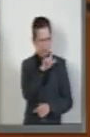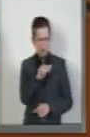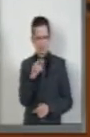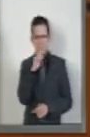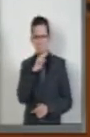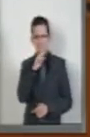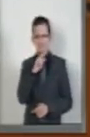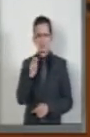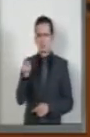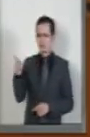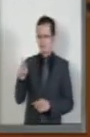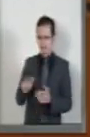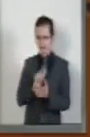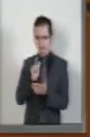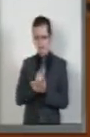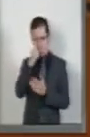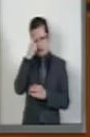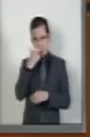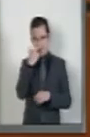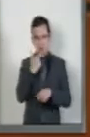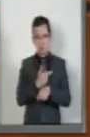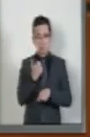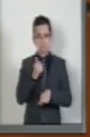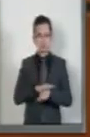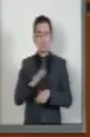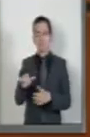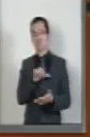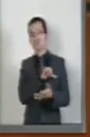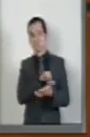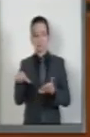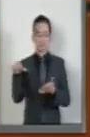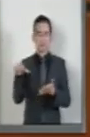veta la ley de responsabilidades administrativas